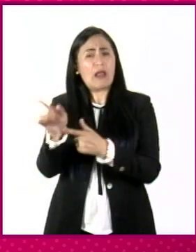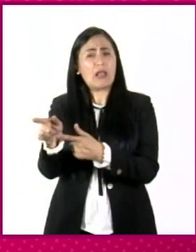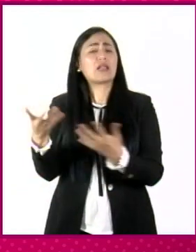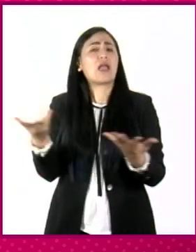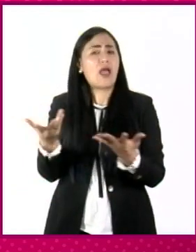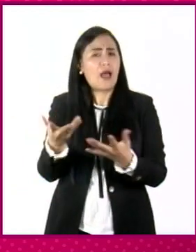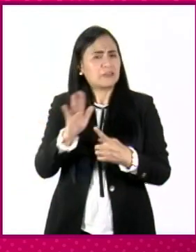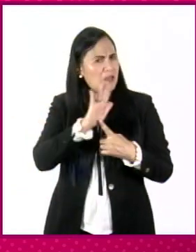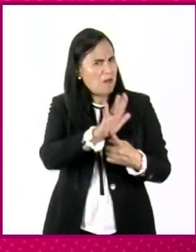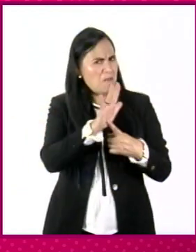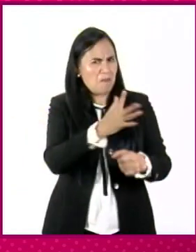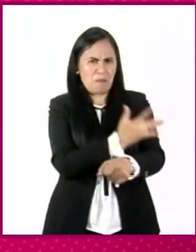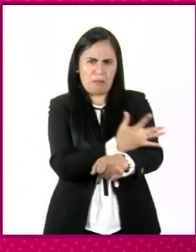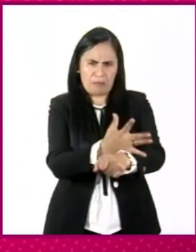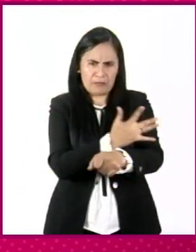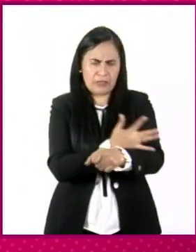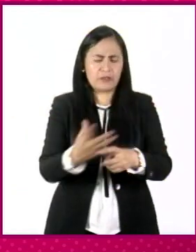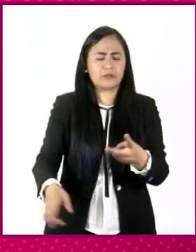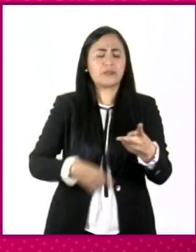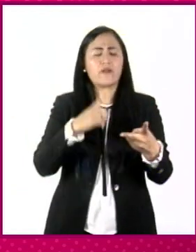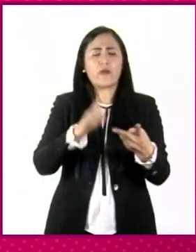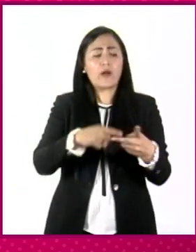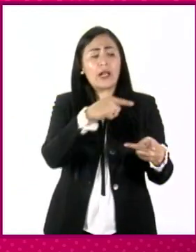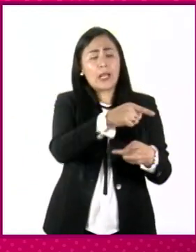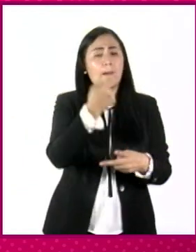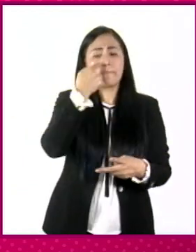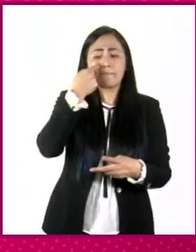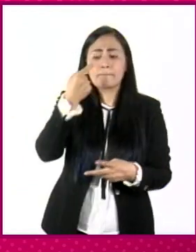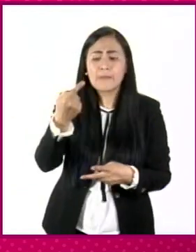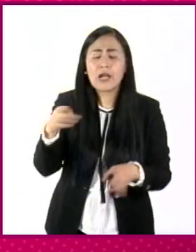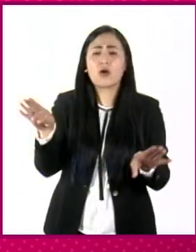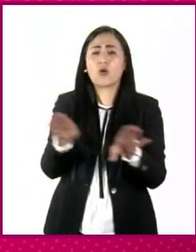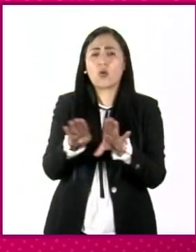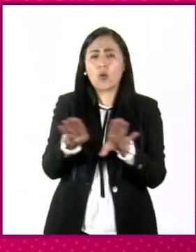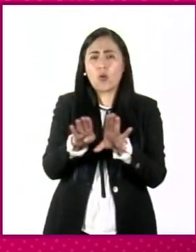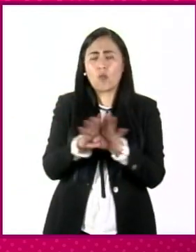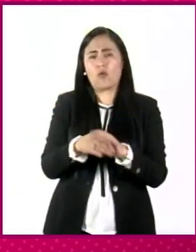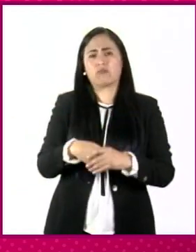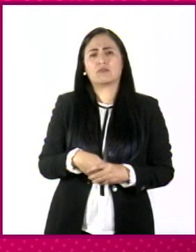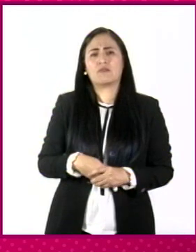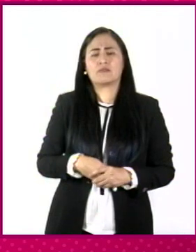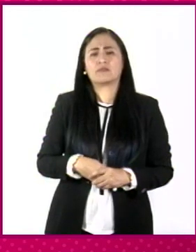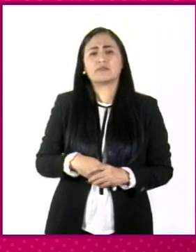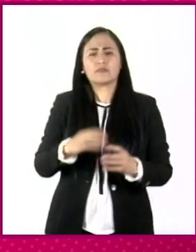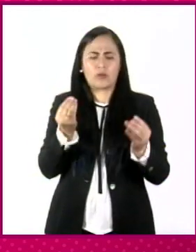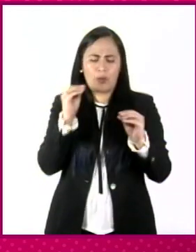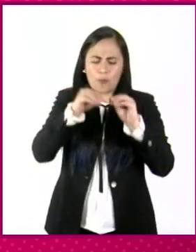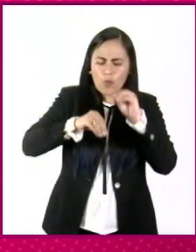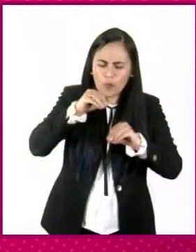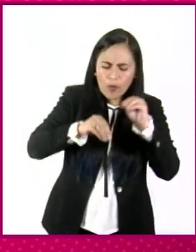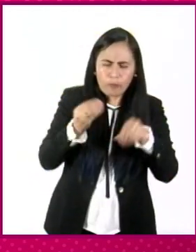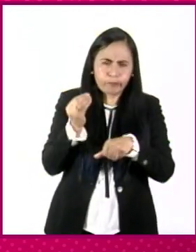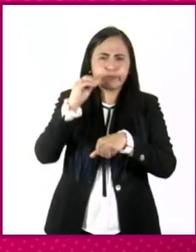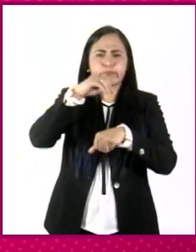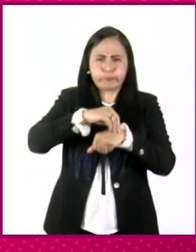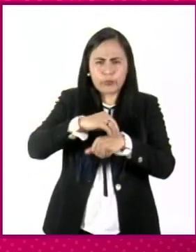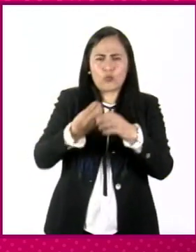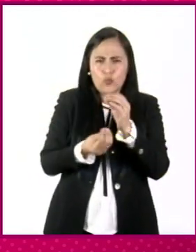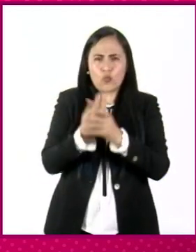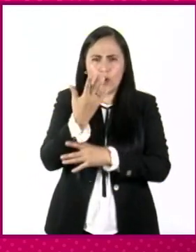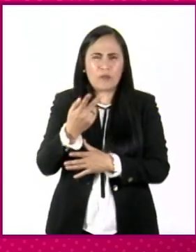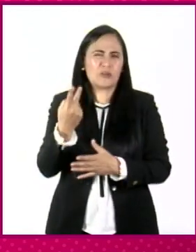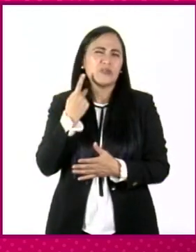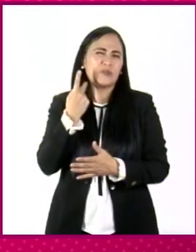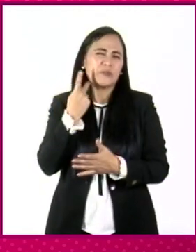generar justamente incidencia en las políticas públicas a través de la formulación, a través de la implementación, y una tercera sería